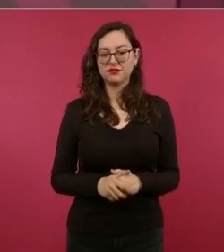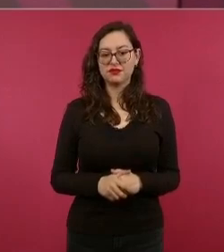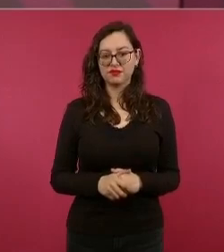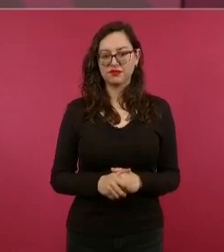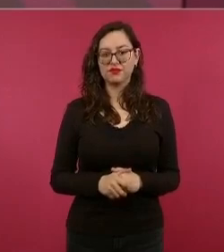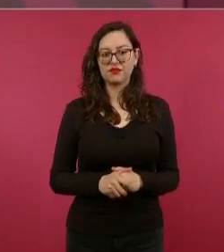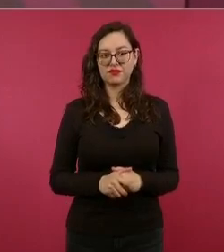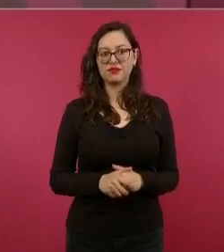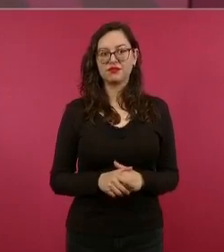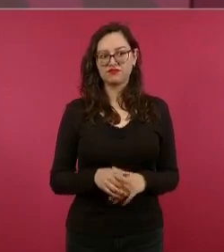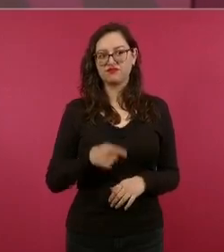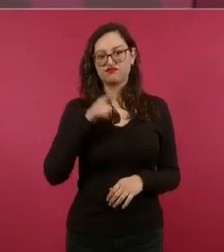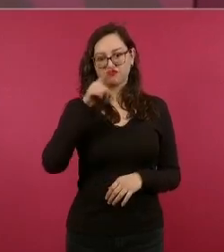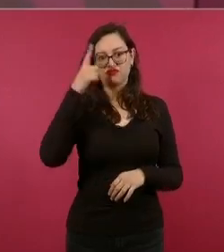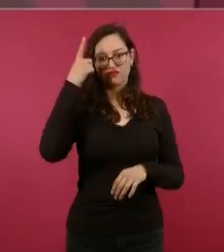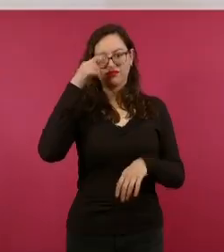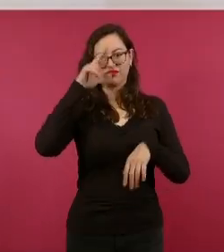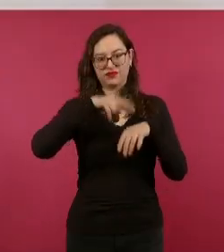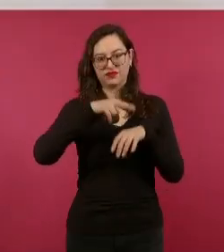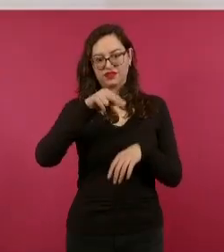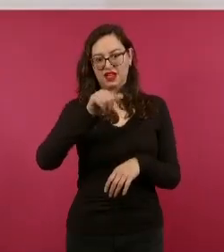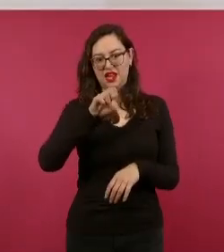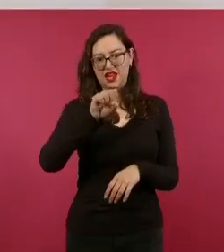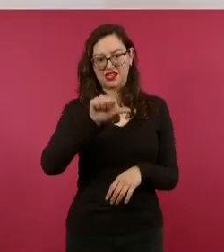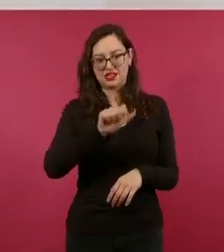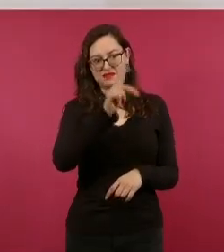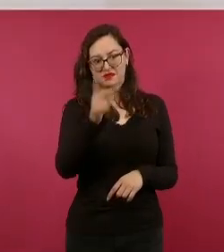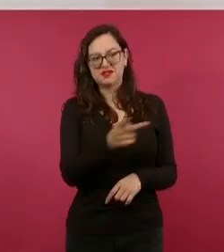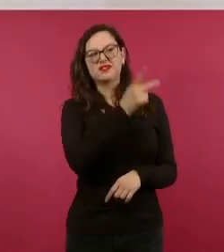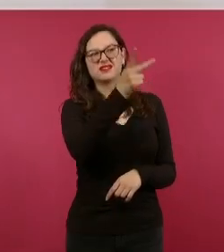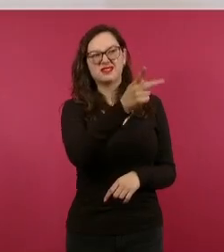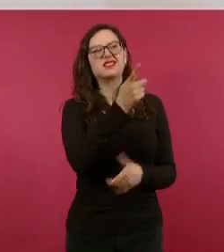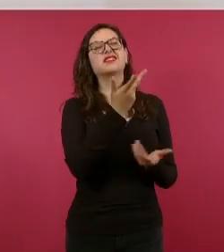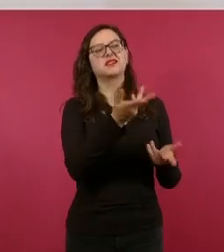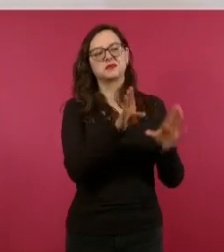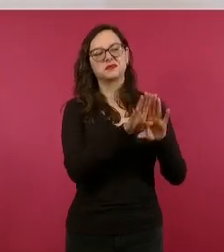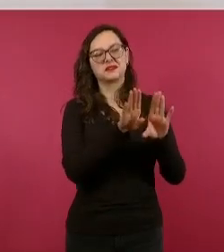y le preguntan, que es interesante, lo que es